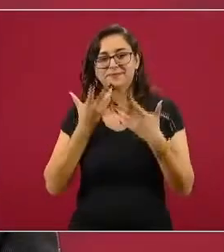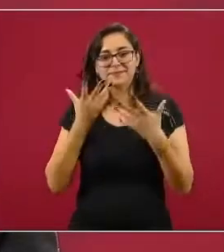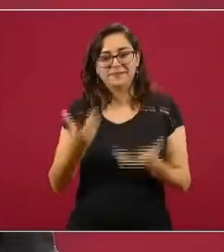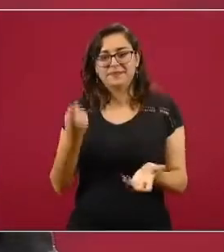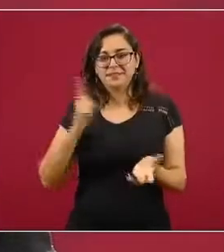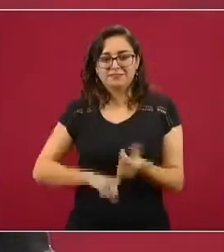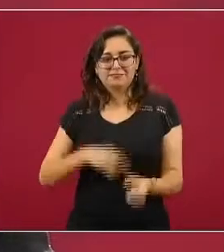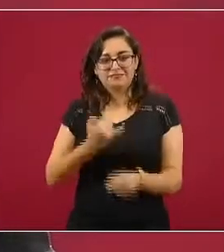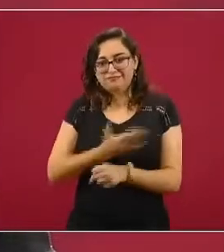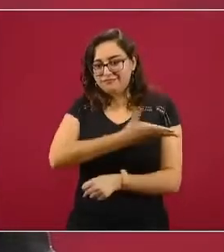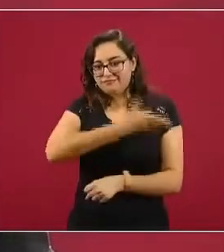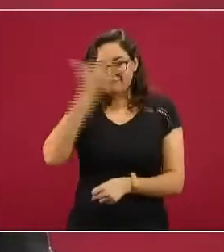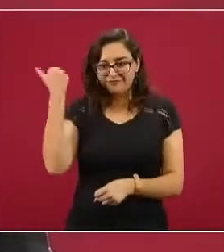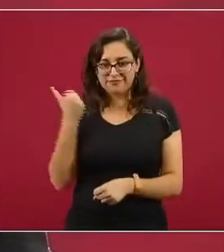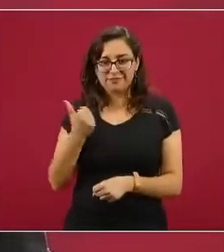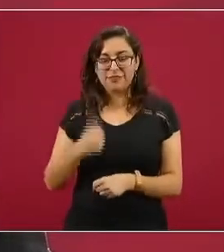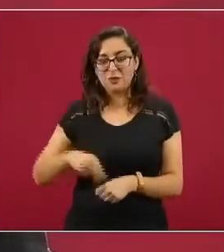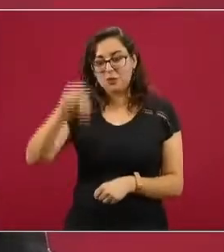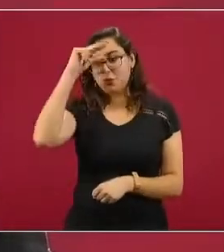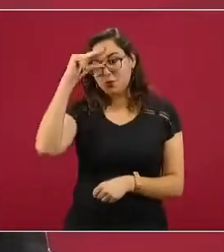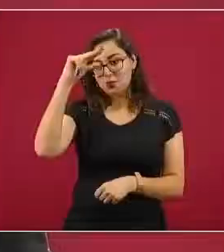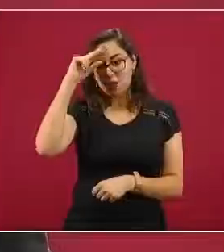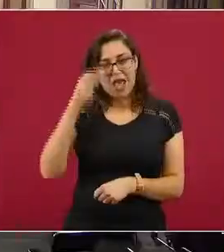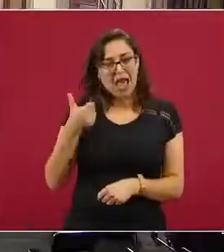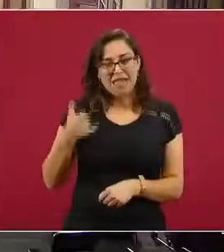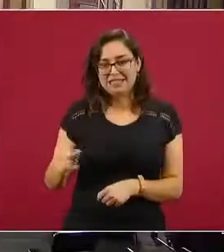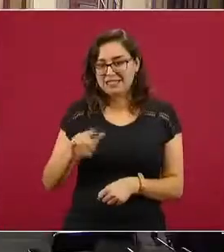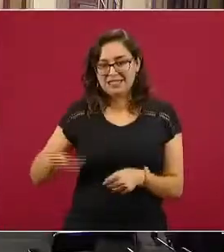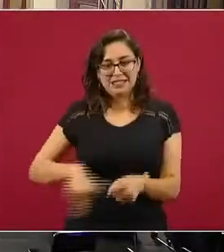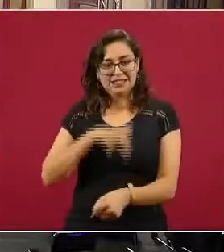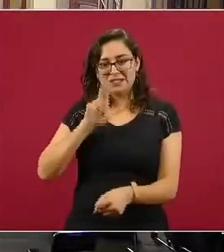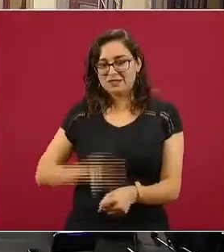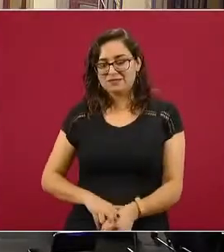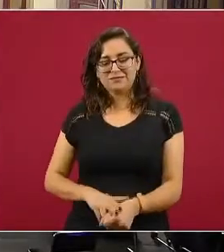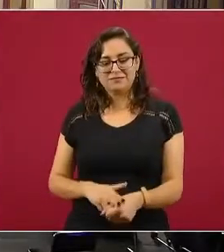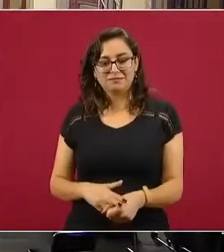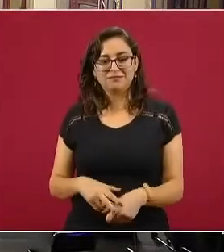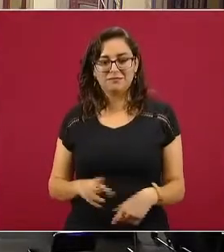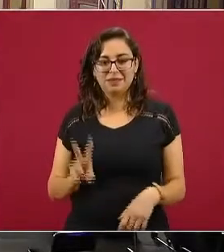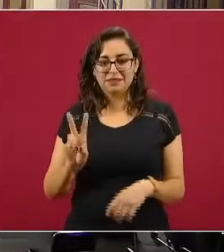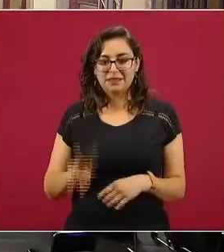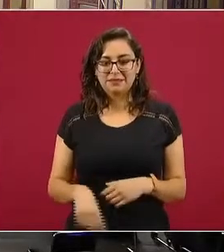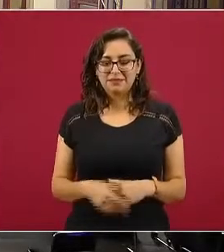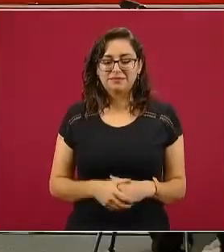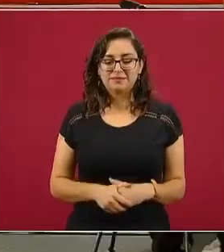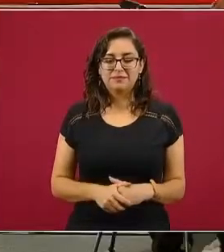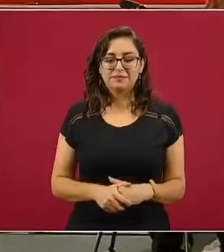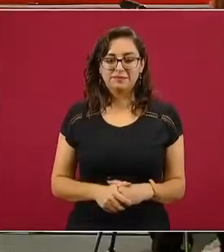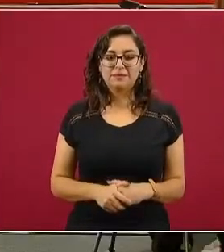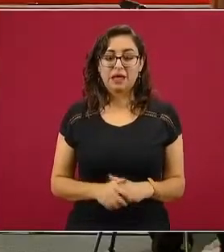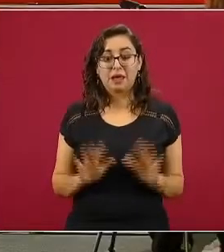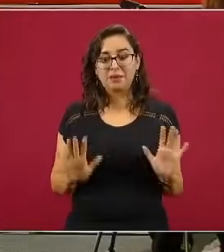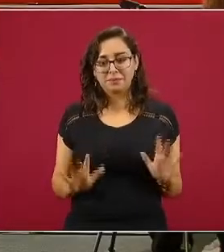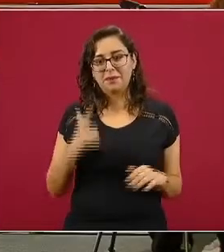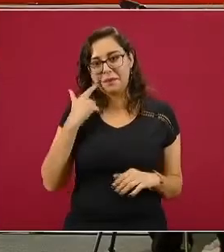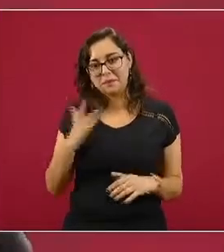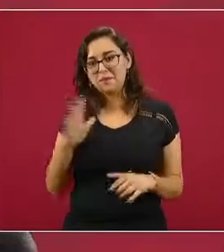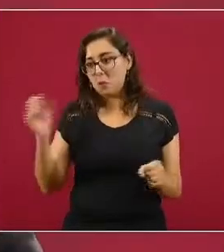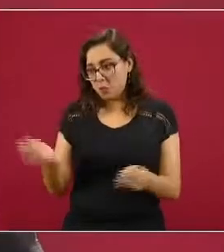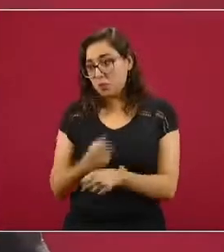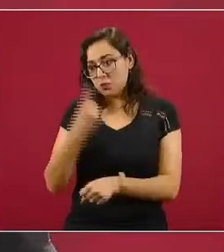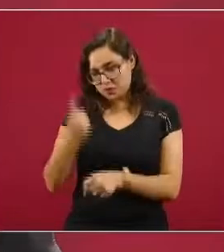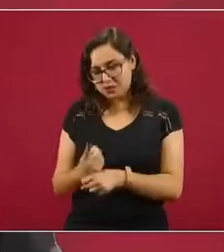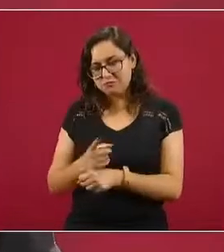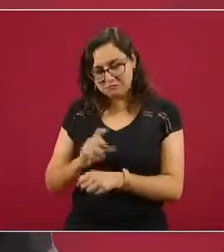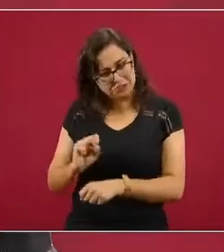en su inocencia, combinada con una inteligencia natural muy estimulante. Pero podemos ver cuando haya la